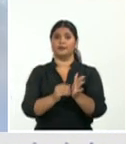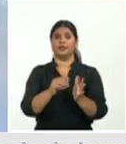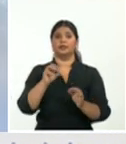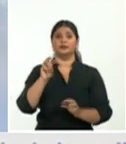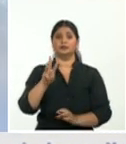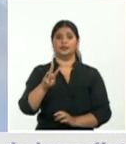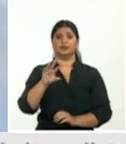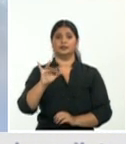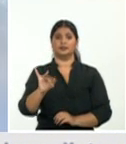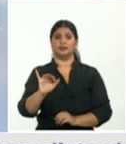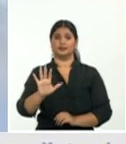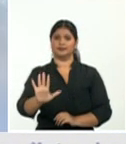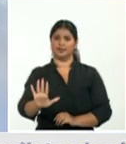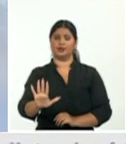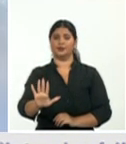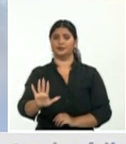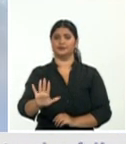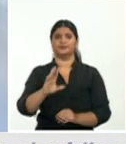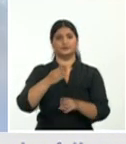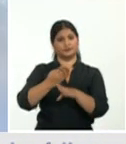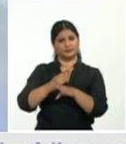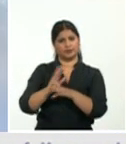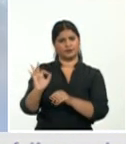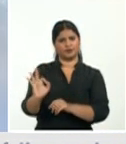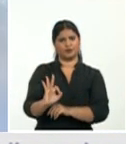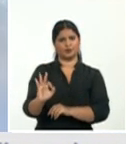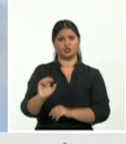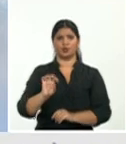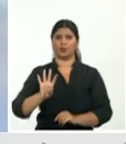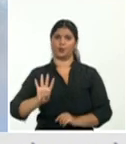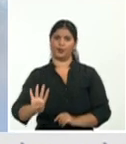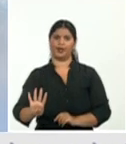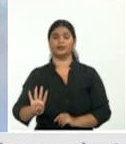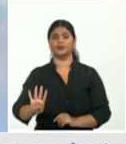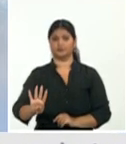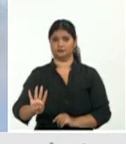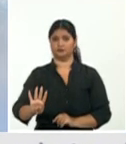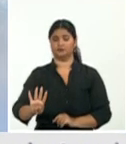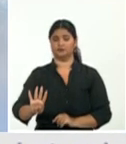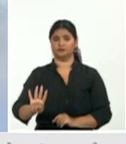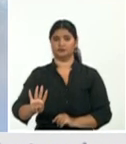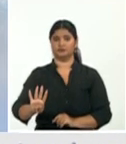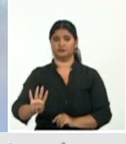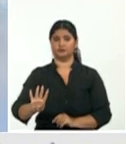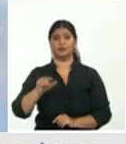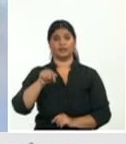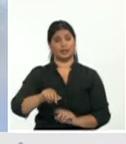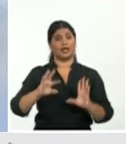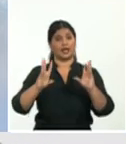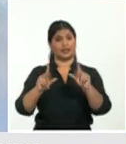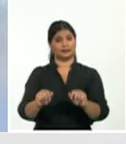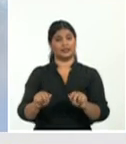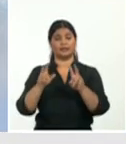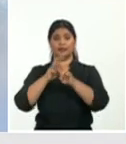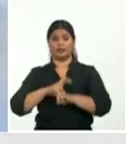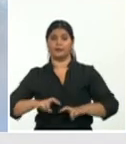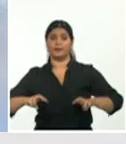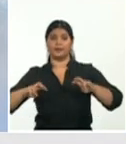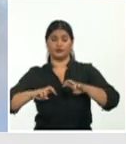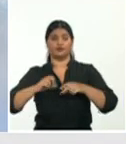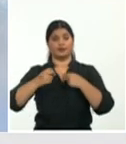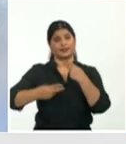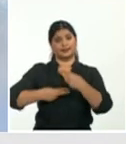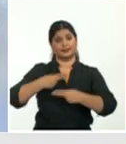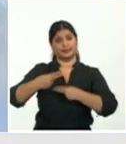6.375. Es el 4% de los diagnosticados en Cuba.